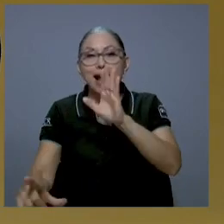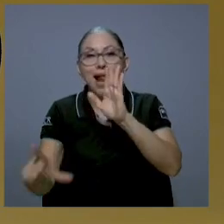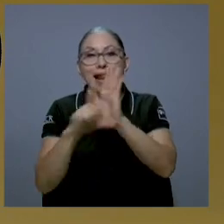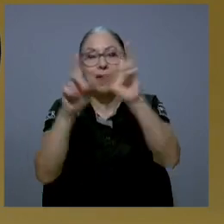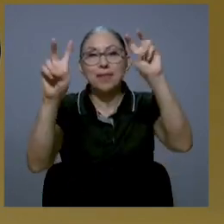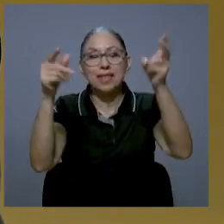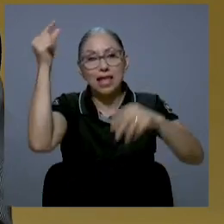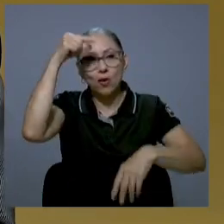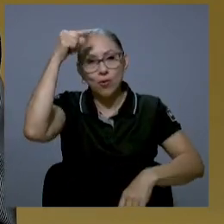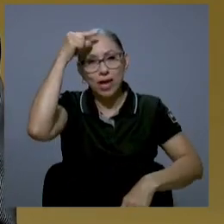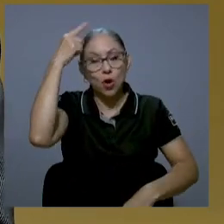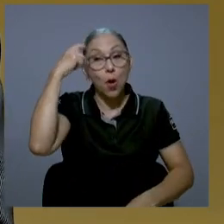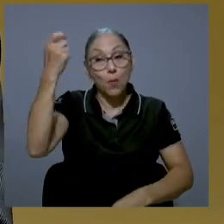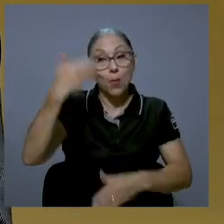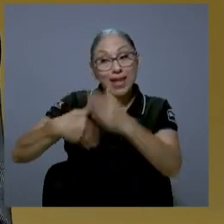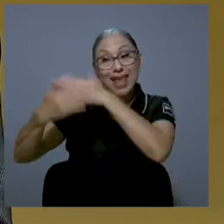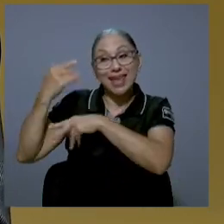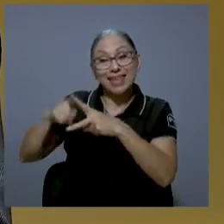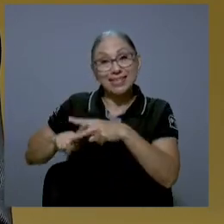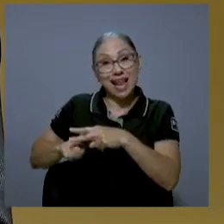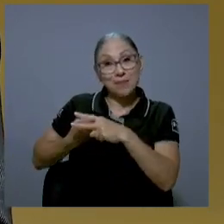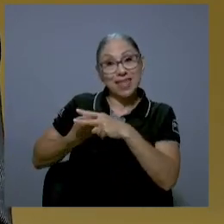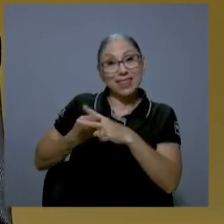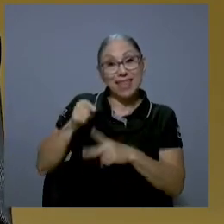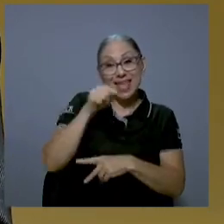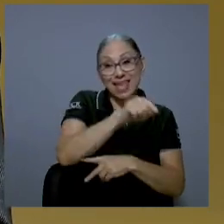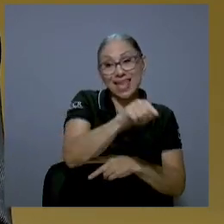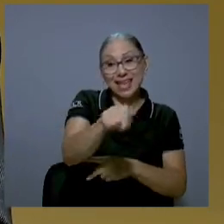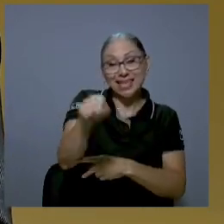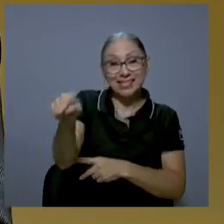porque inicialmente tenían totalmente